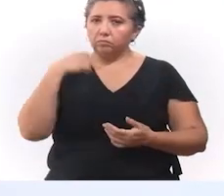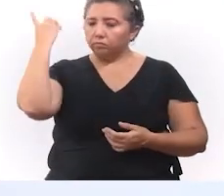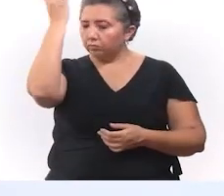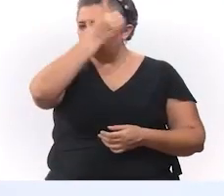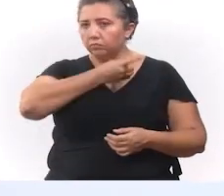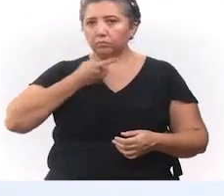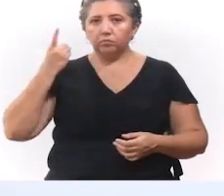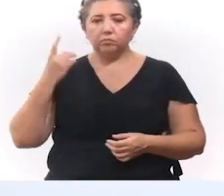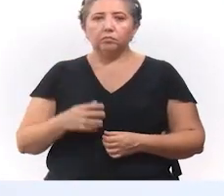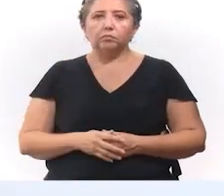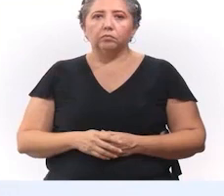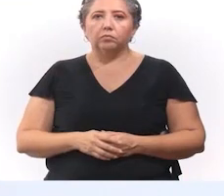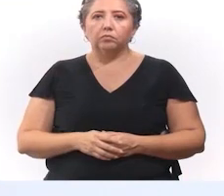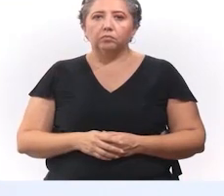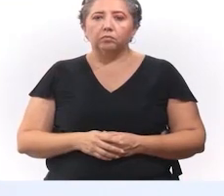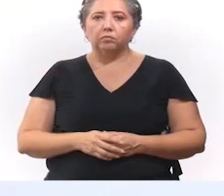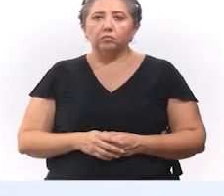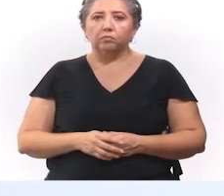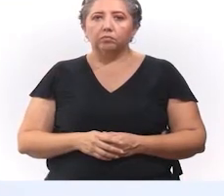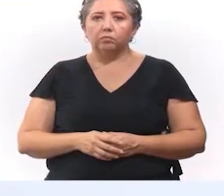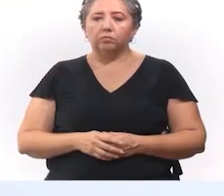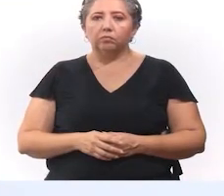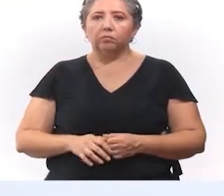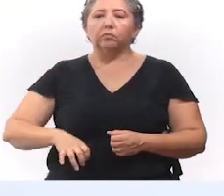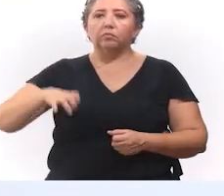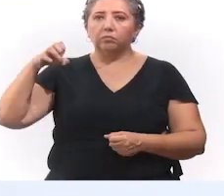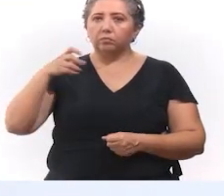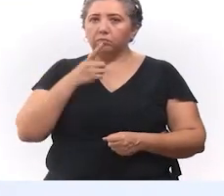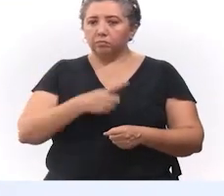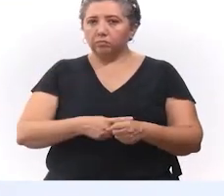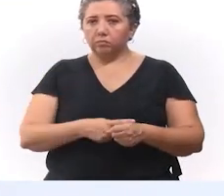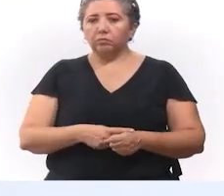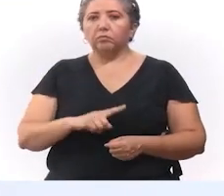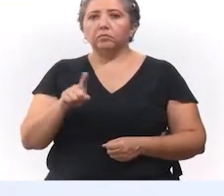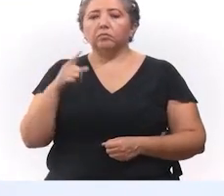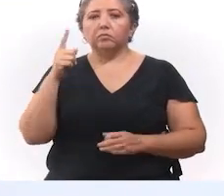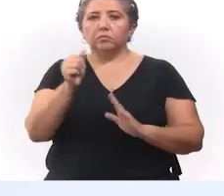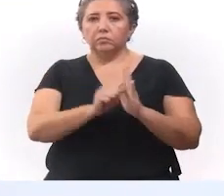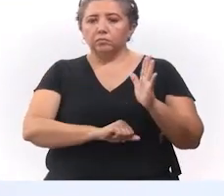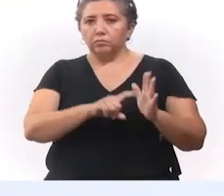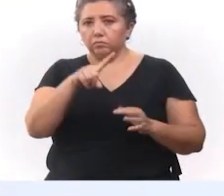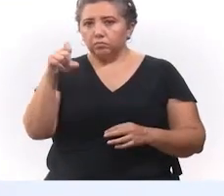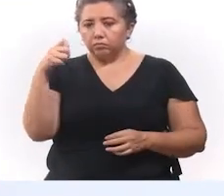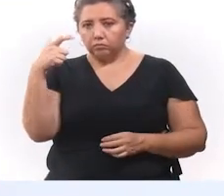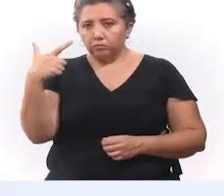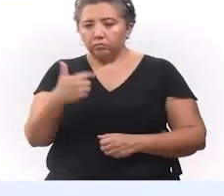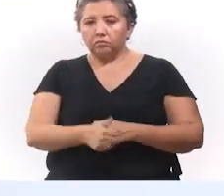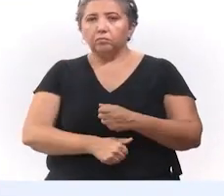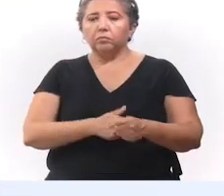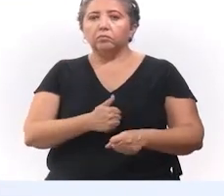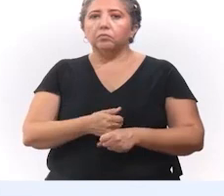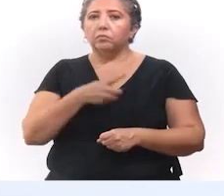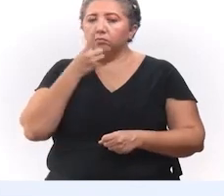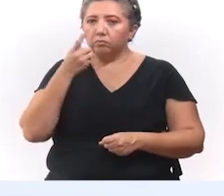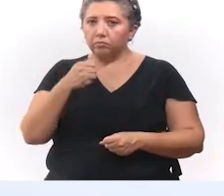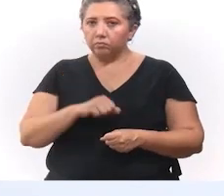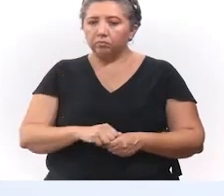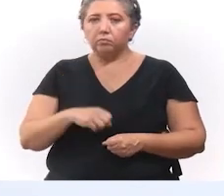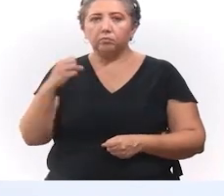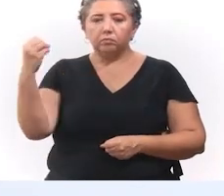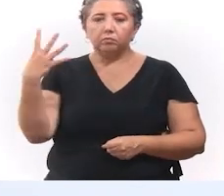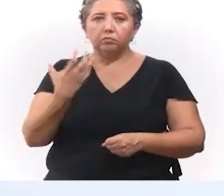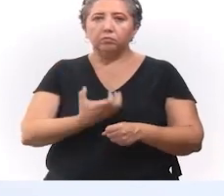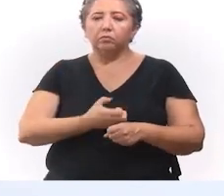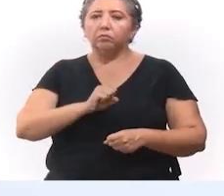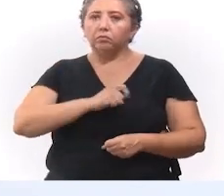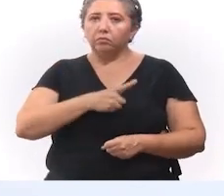a la espera de diagnóstico. El rango de edad de los casos es de 1 mes a 107 años. Los indicadores semanales